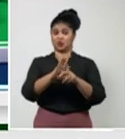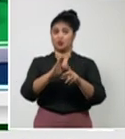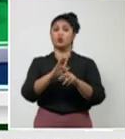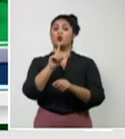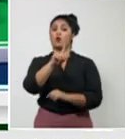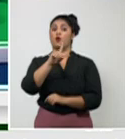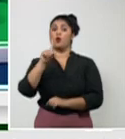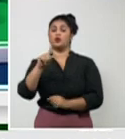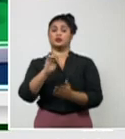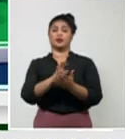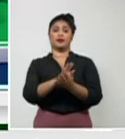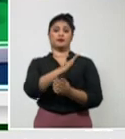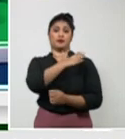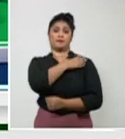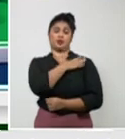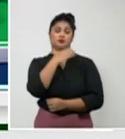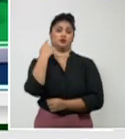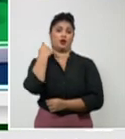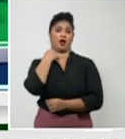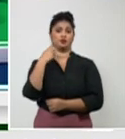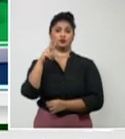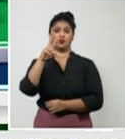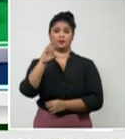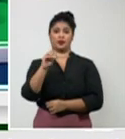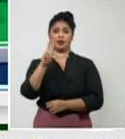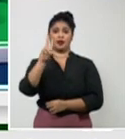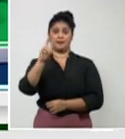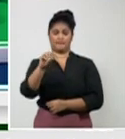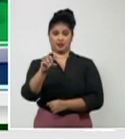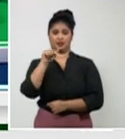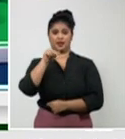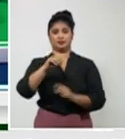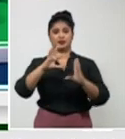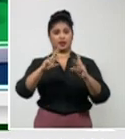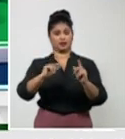2020, pues se diagnosticaron en el día de ayer. Reitero,